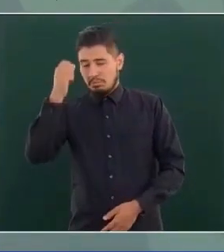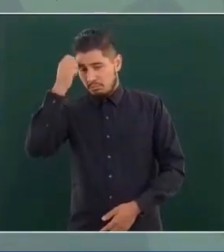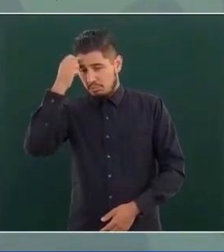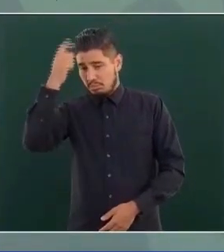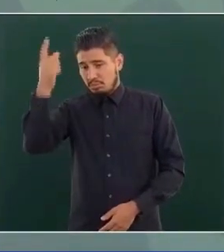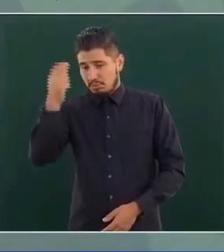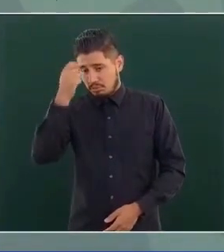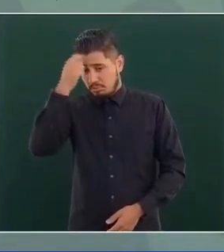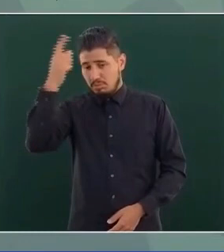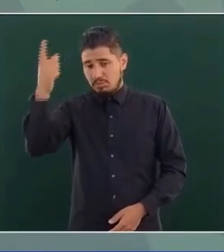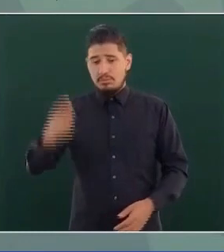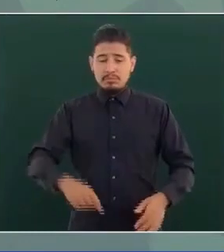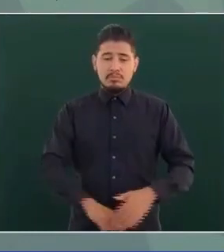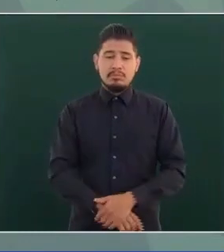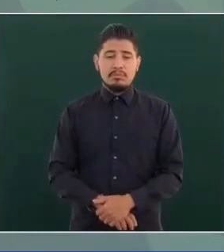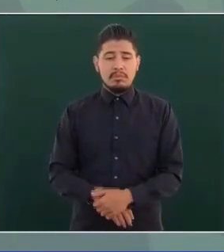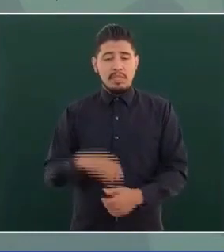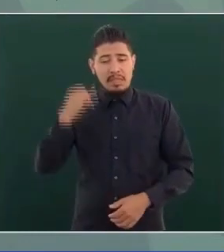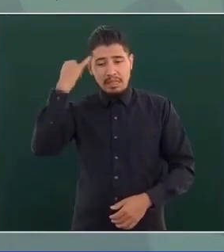planteamientos,